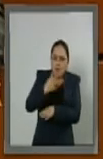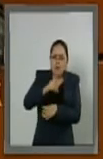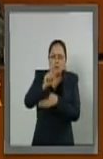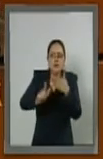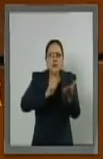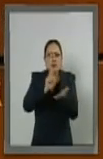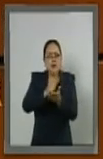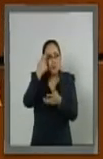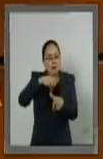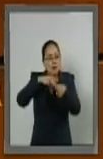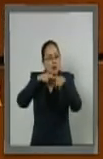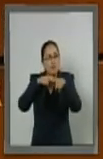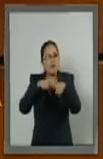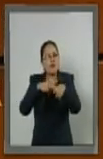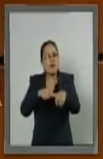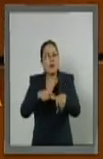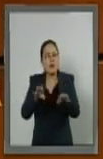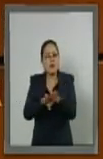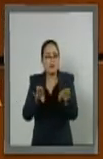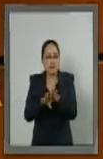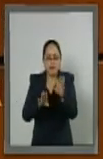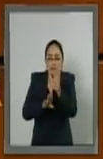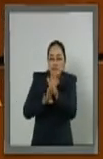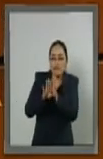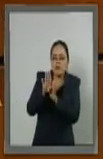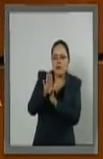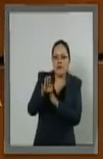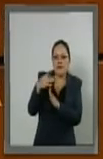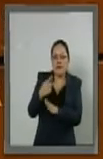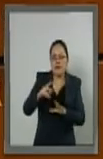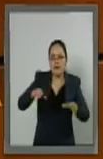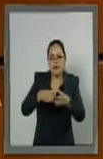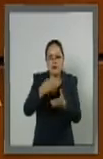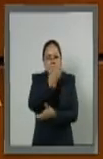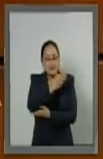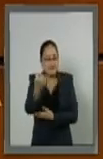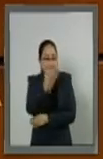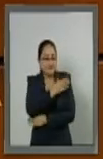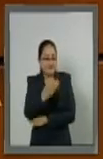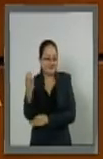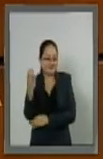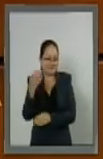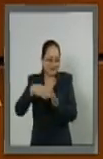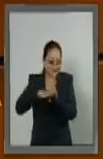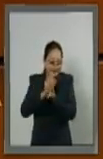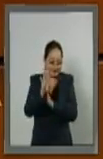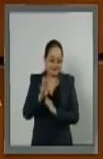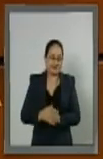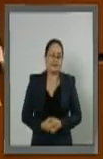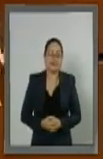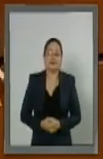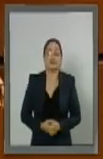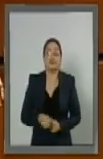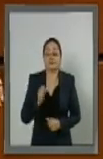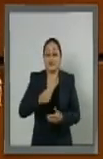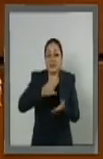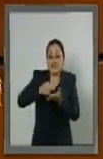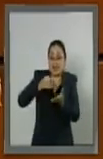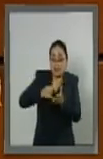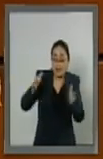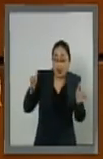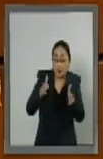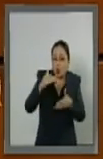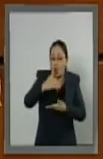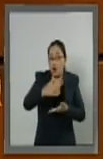para continuar con el desarrollo del sector primario. La trascendencia de los pequeños productores para el